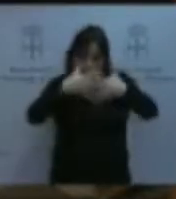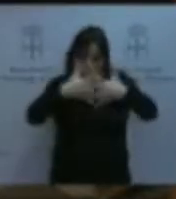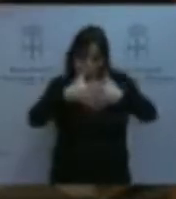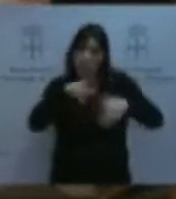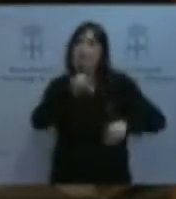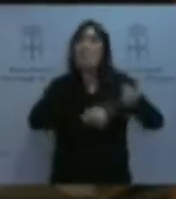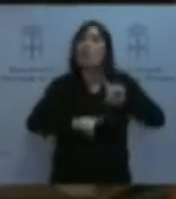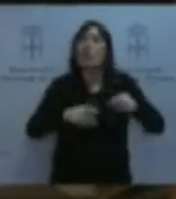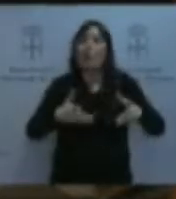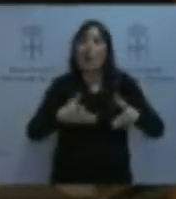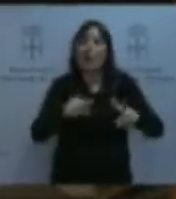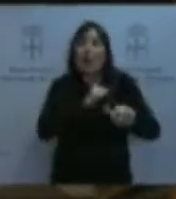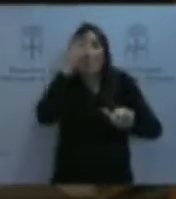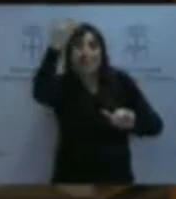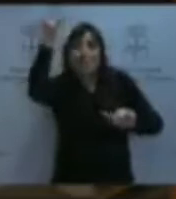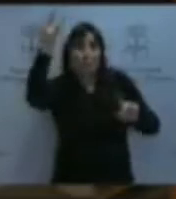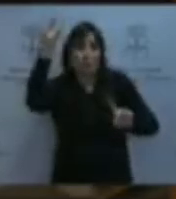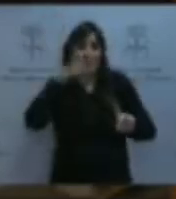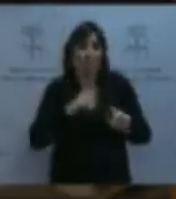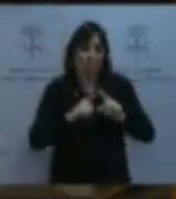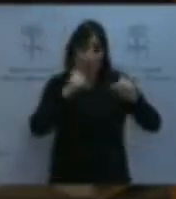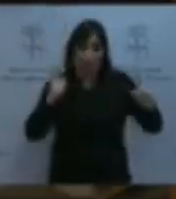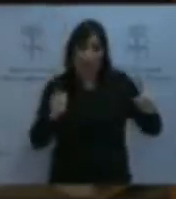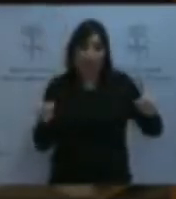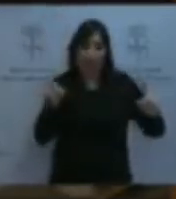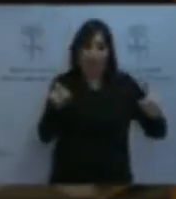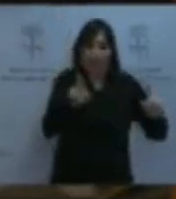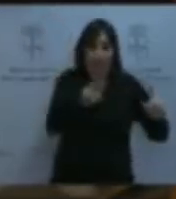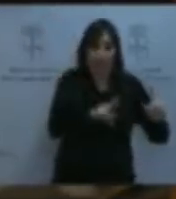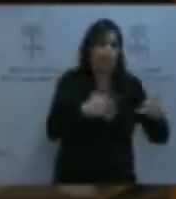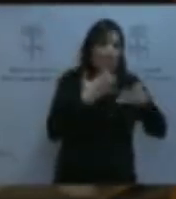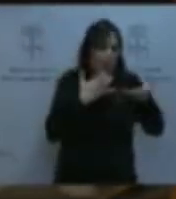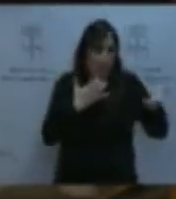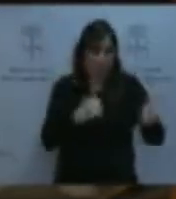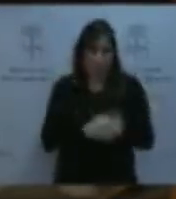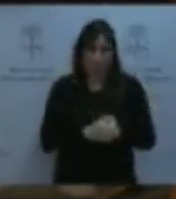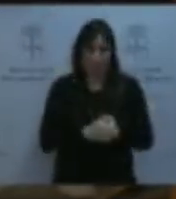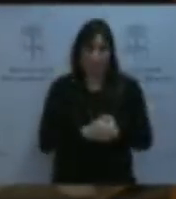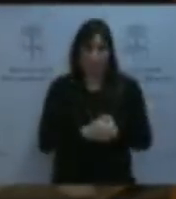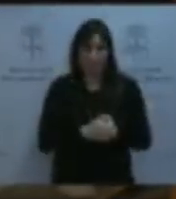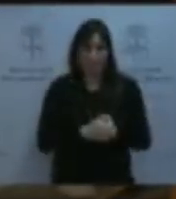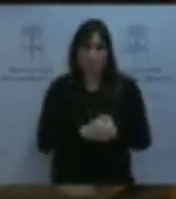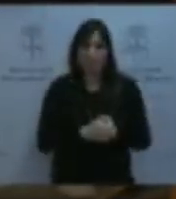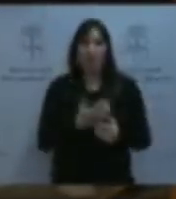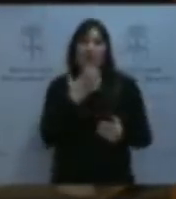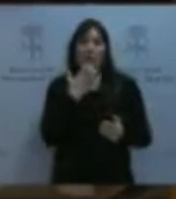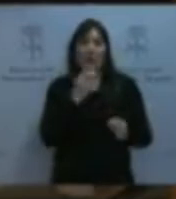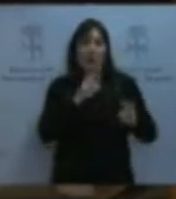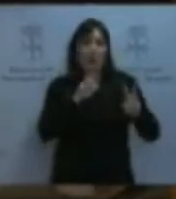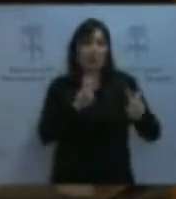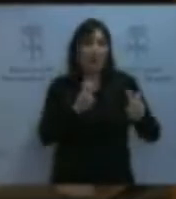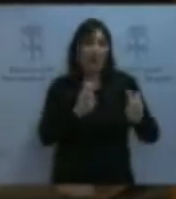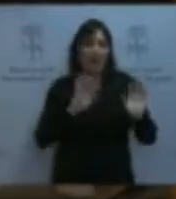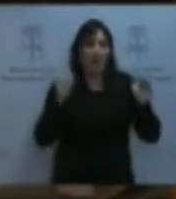largo del año. Cuando estamos viendo, por ejemplo, lo que sucede en la atención pediátrica en Peñamellera, cuando vemos